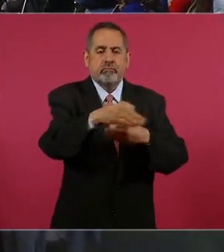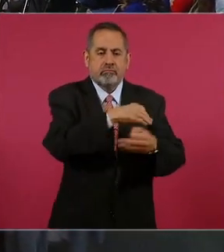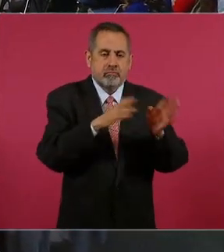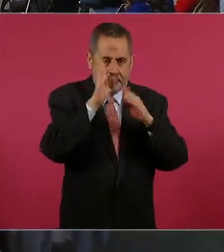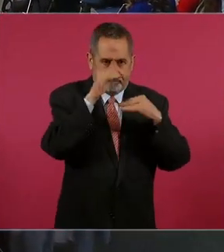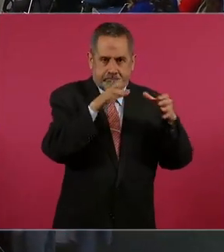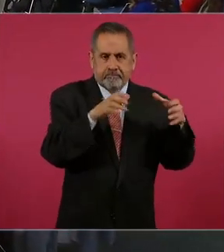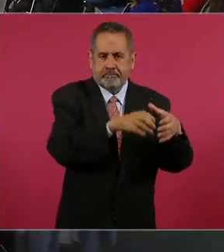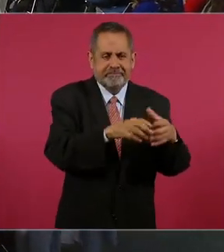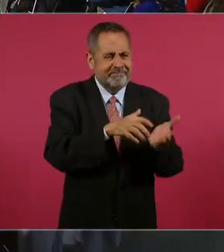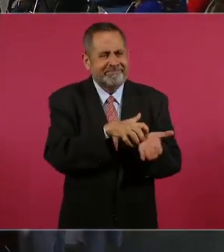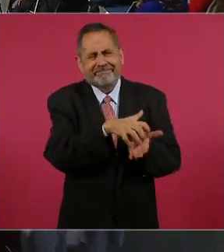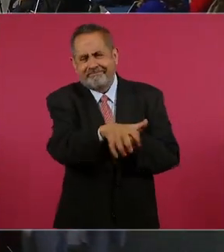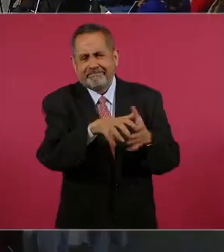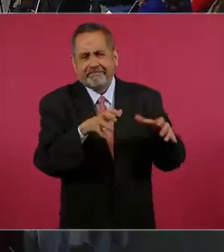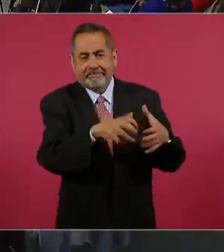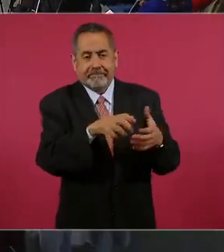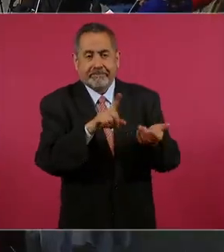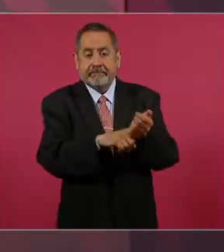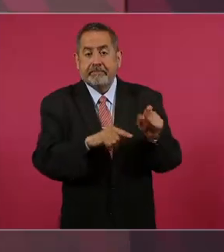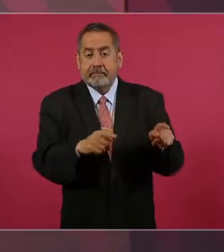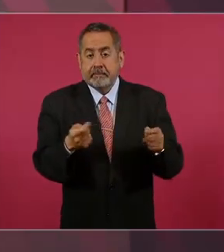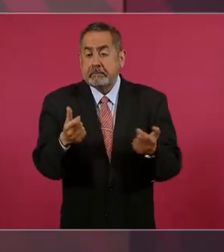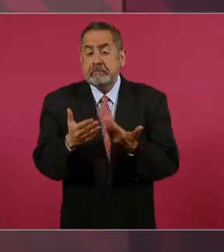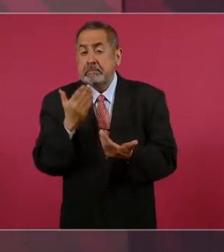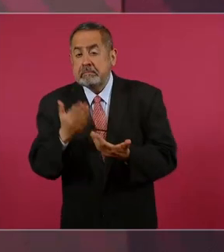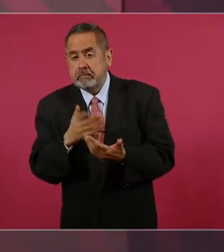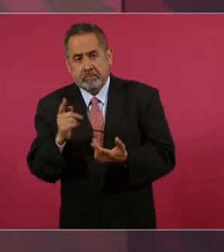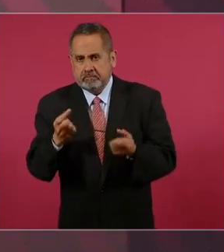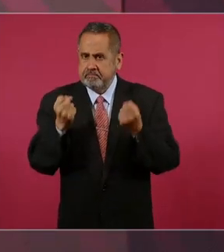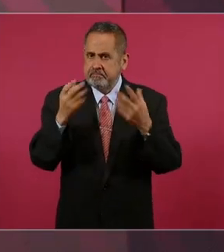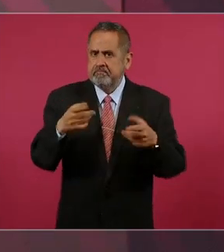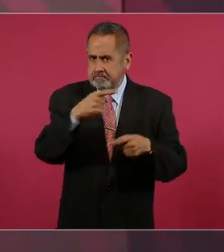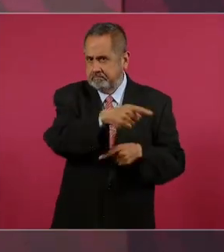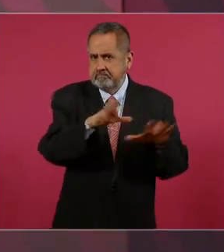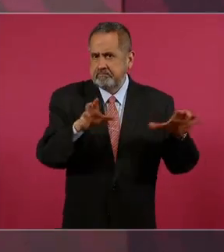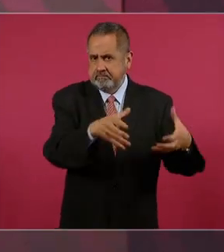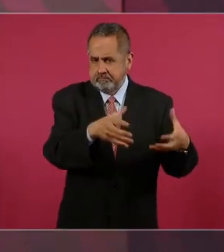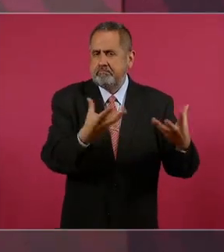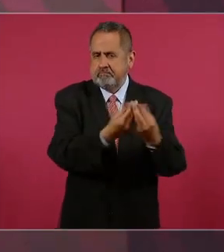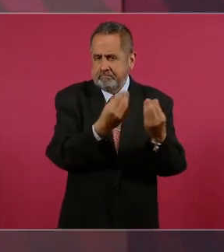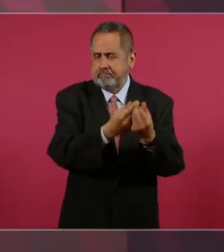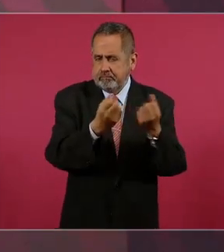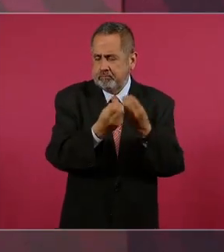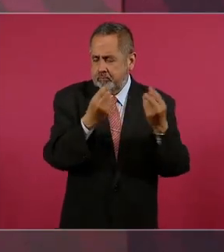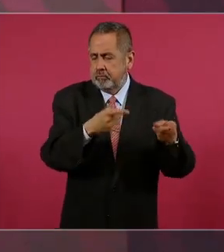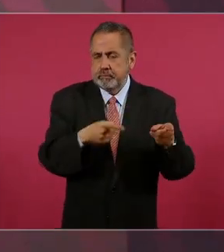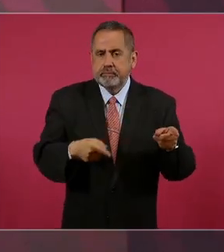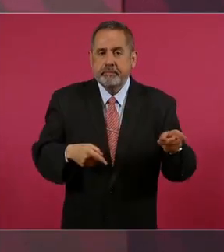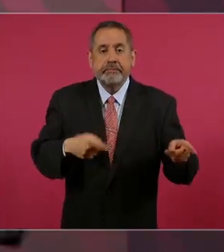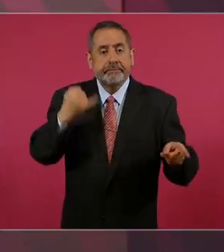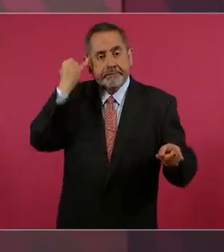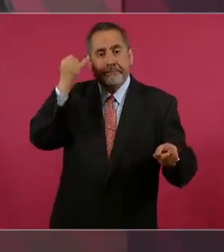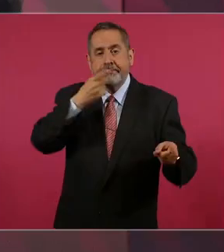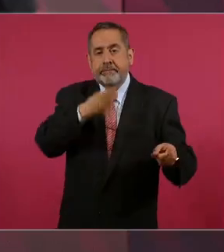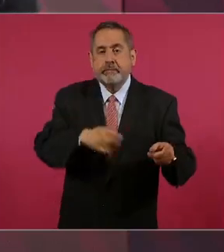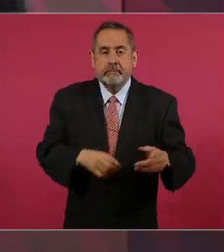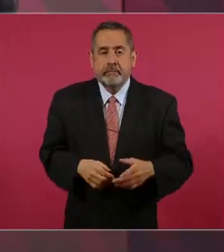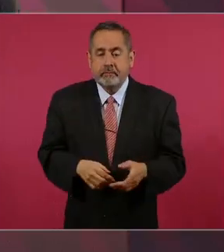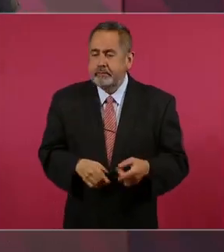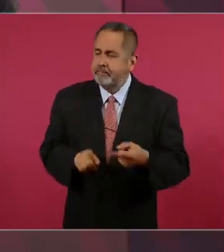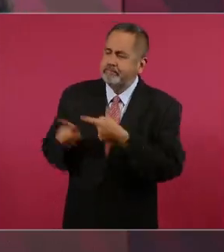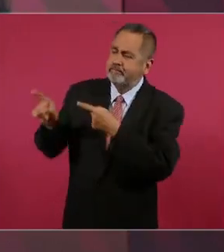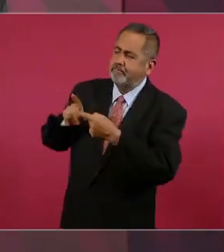conservadores que son millones no son pocos y siempre